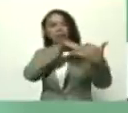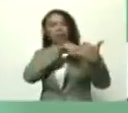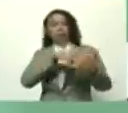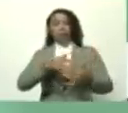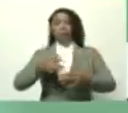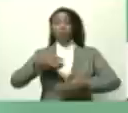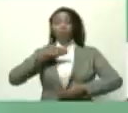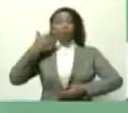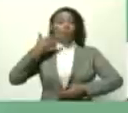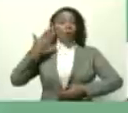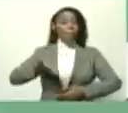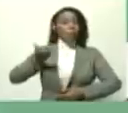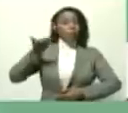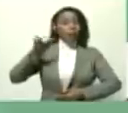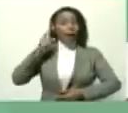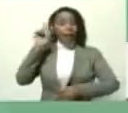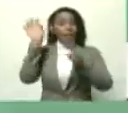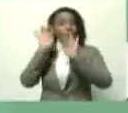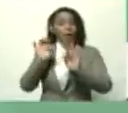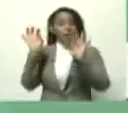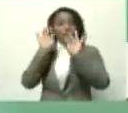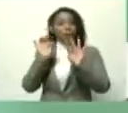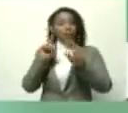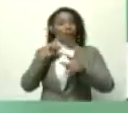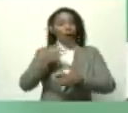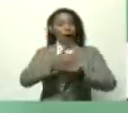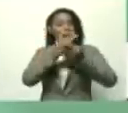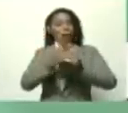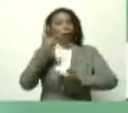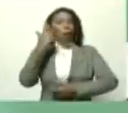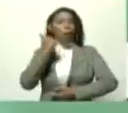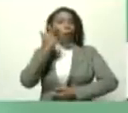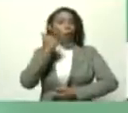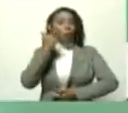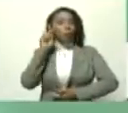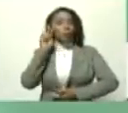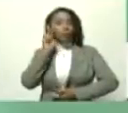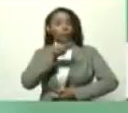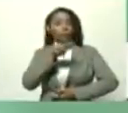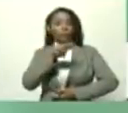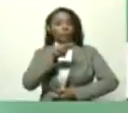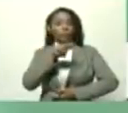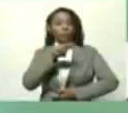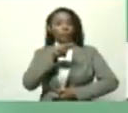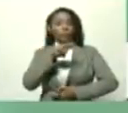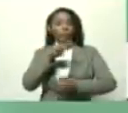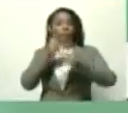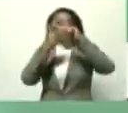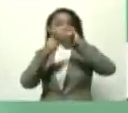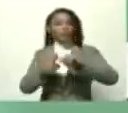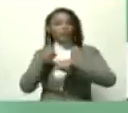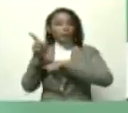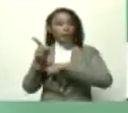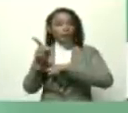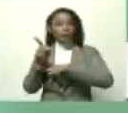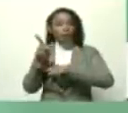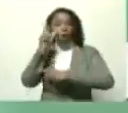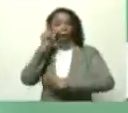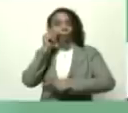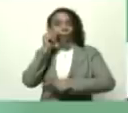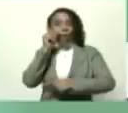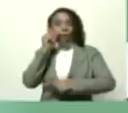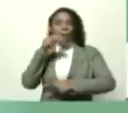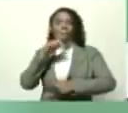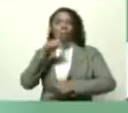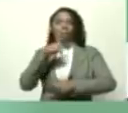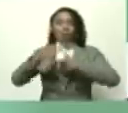sofisticada que en modo alguno se parece al tipo de armamento que uno acostumbra recabar de estos delincuentes o de los